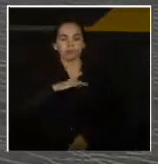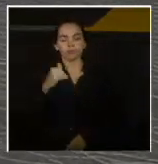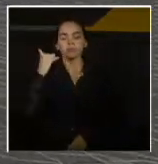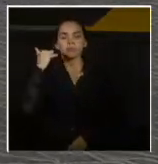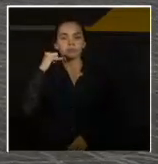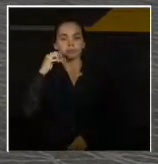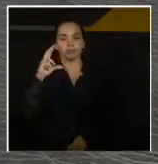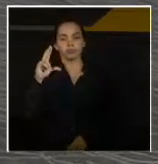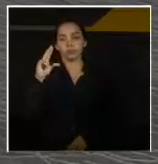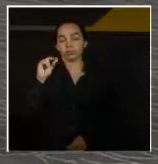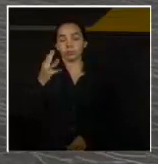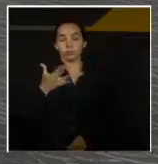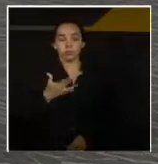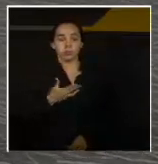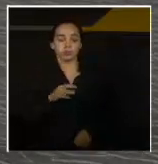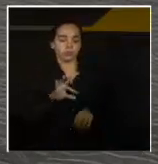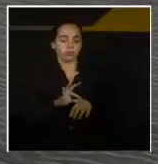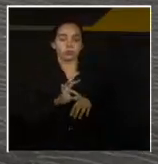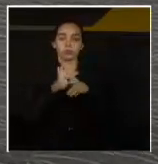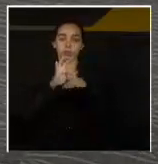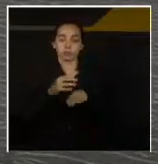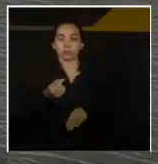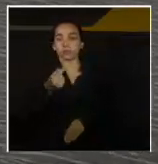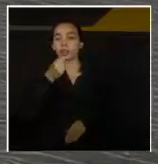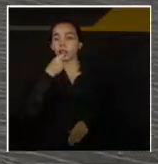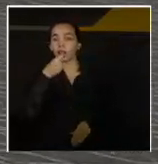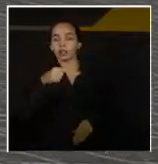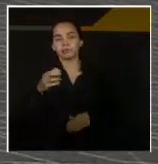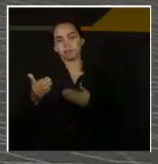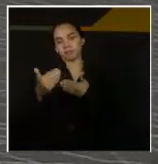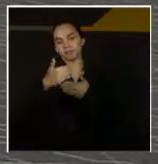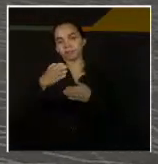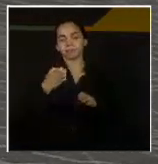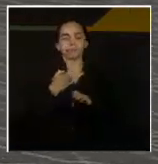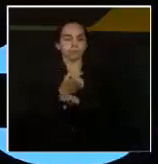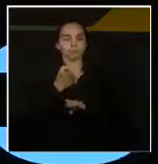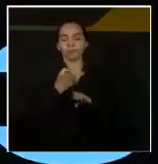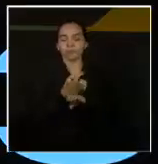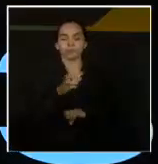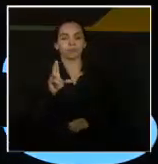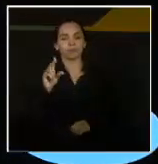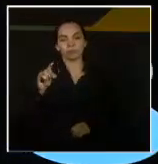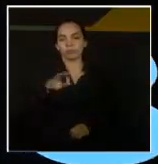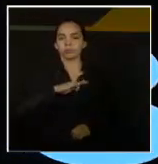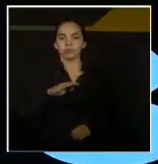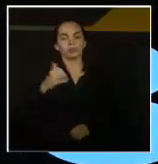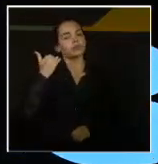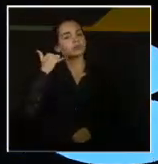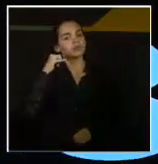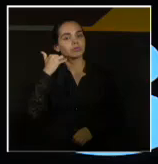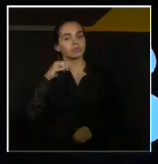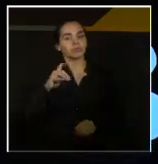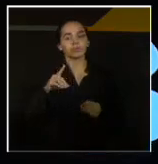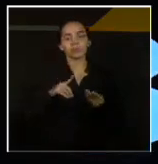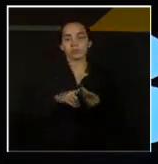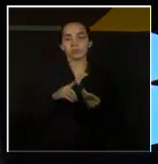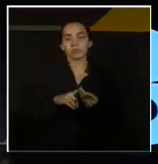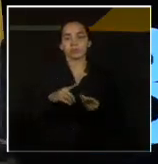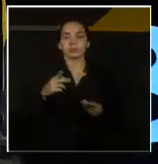que no tiene doctores y medicamentos suficientes en el interior del estado. No nos podemos conformar con un Yucatán donde la gente